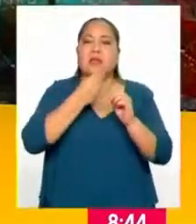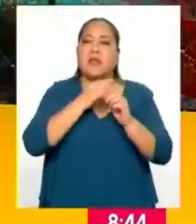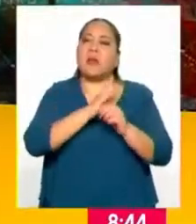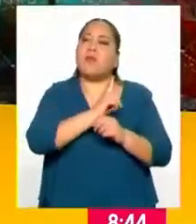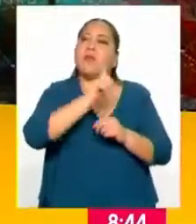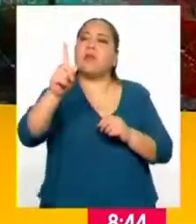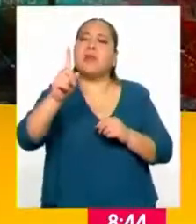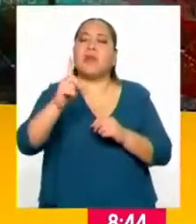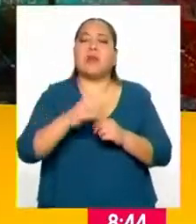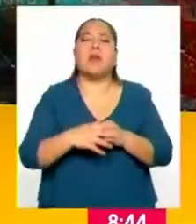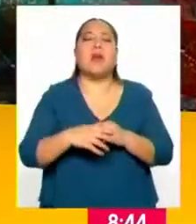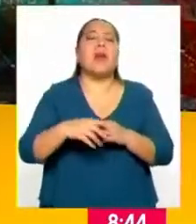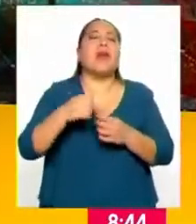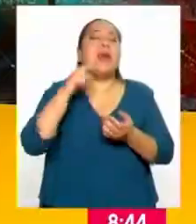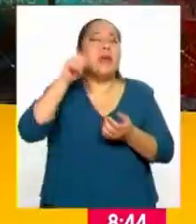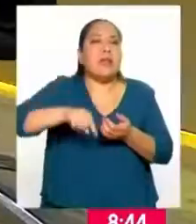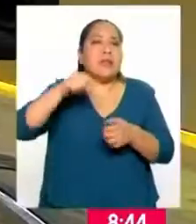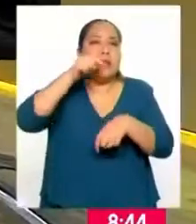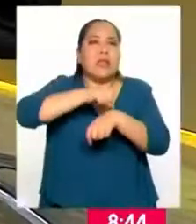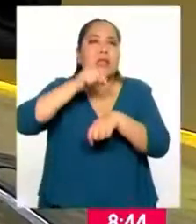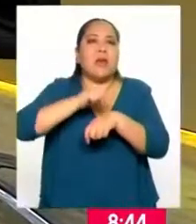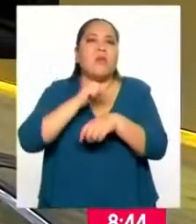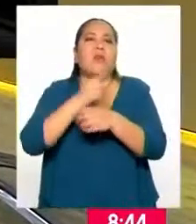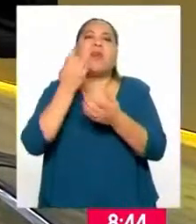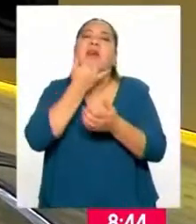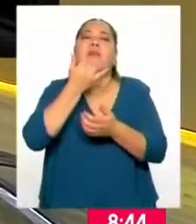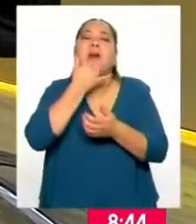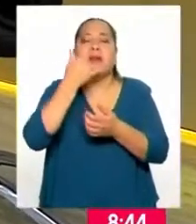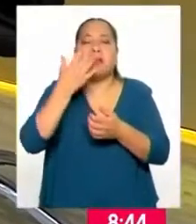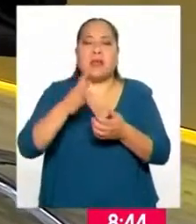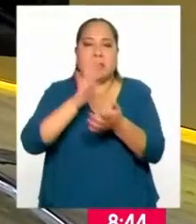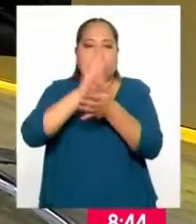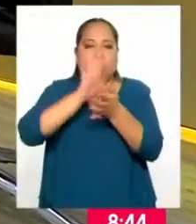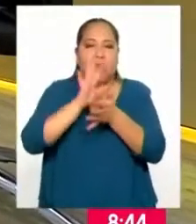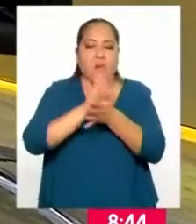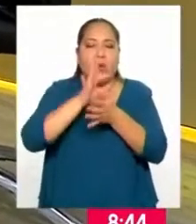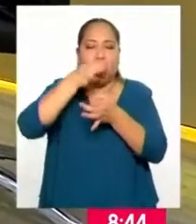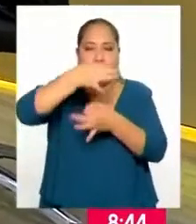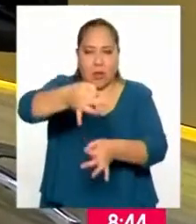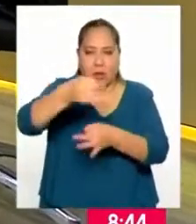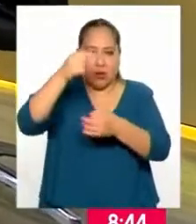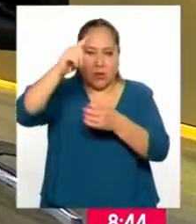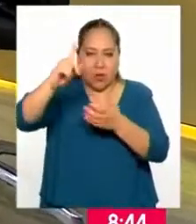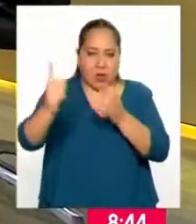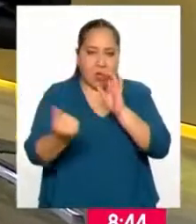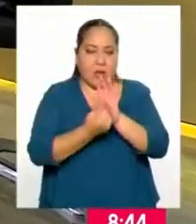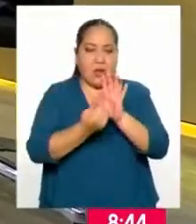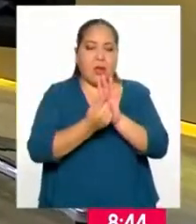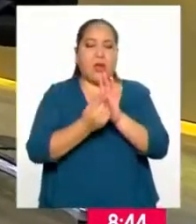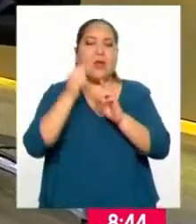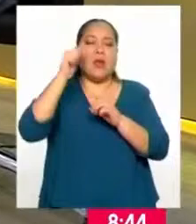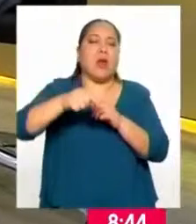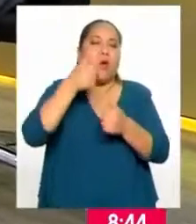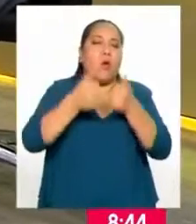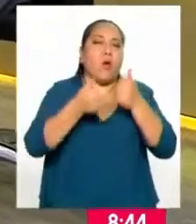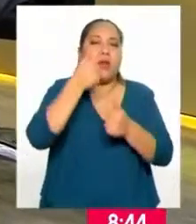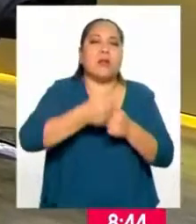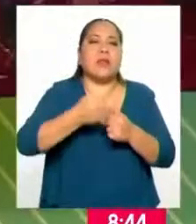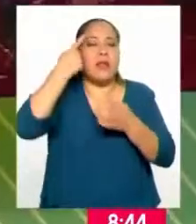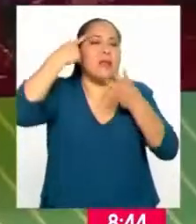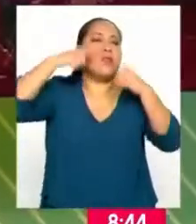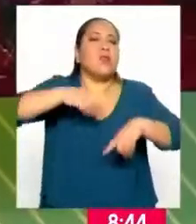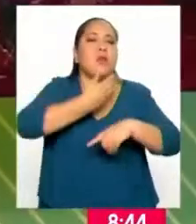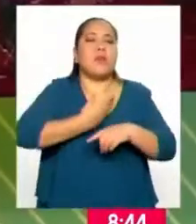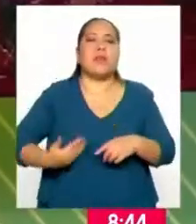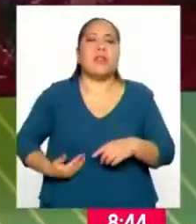Pleno. ¿Cuál es en este momento el estatus de esta documentación llegada y la decisión del presidente ante esta convocatoria? Sí,